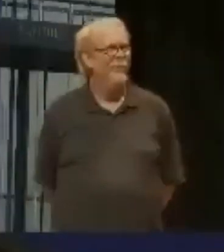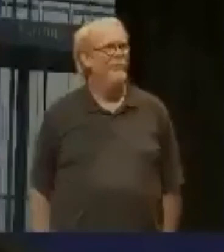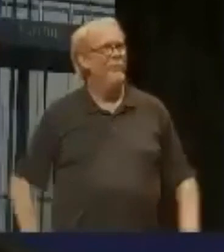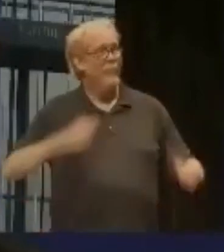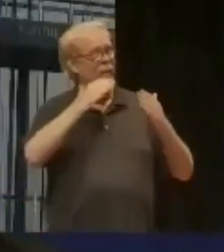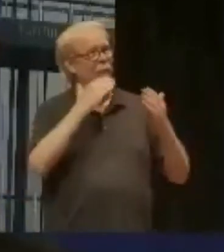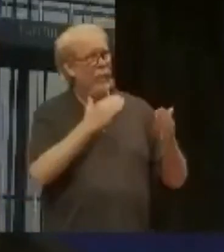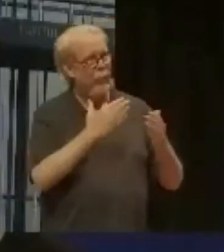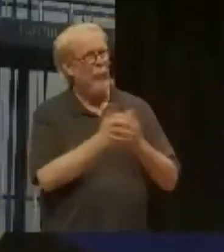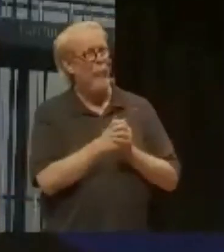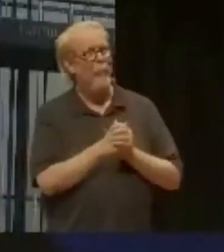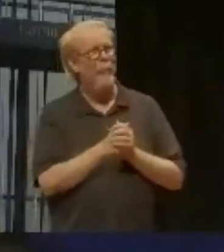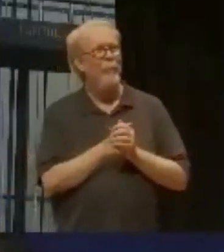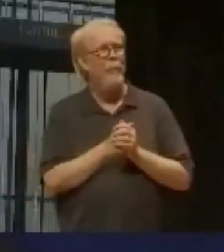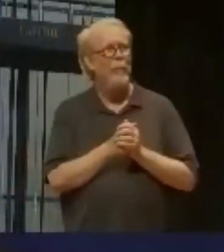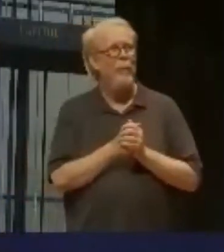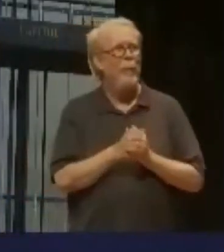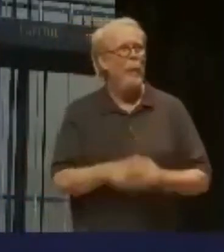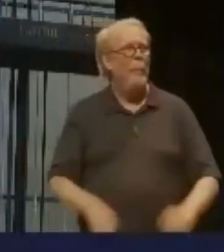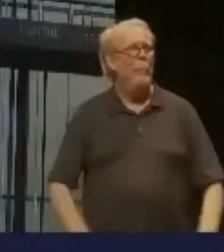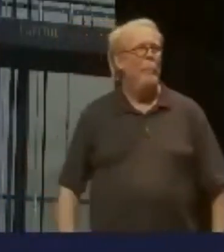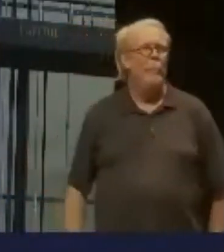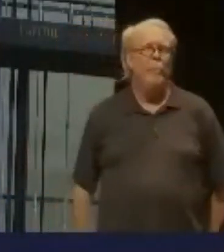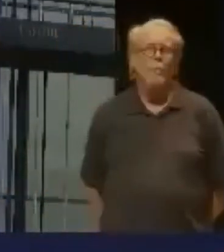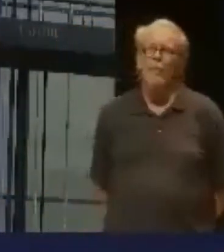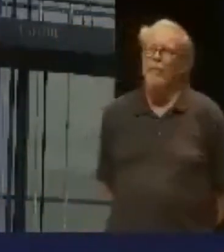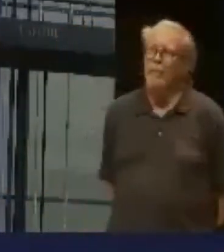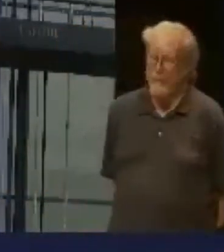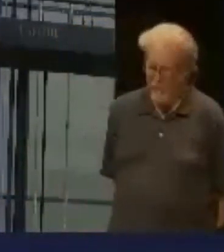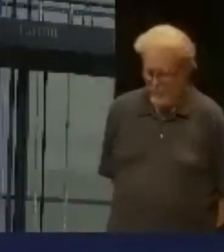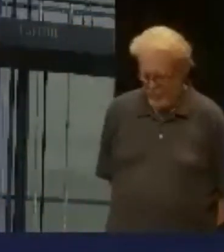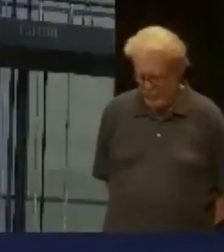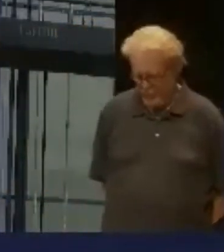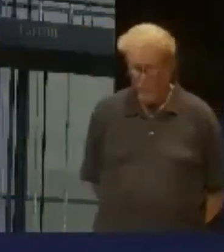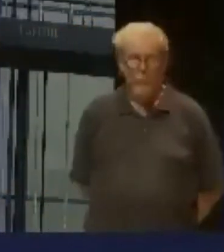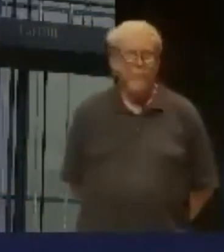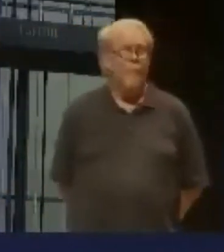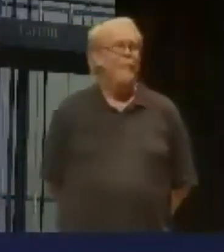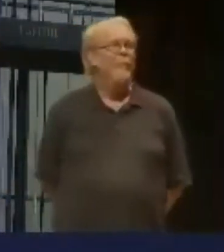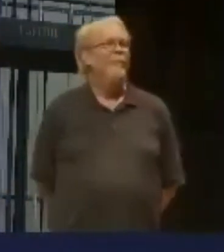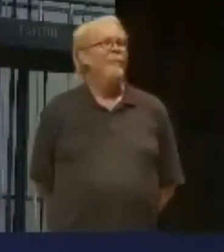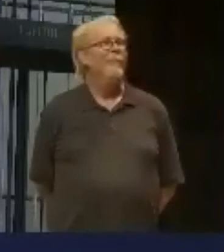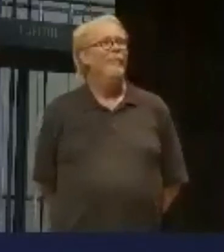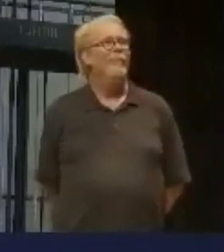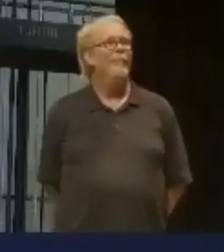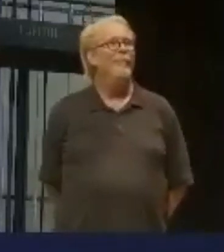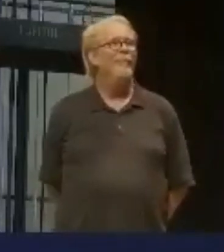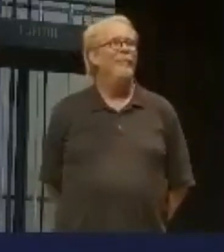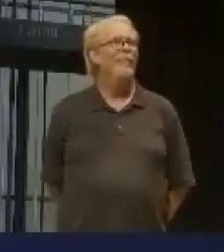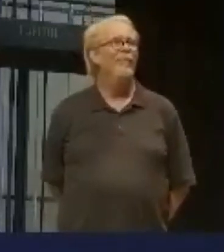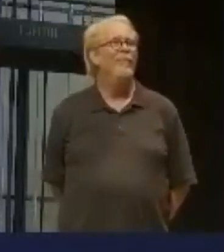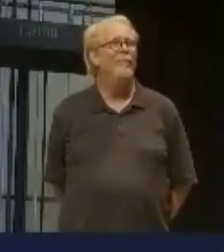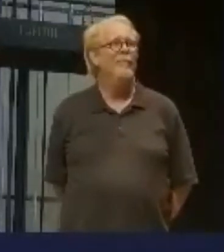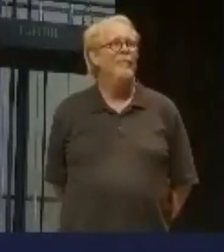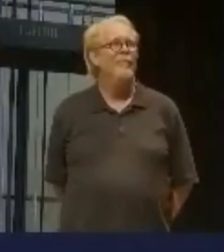Excelente su éxito. Muchísimas gracias. Muchísimo éxito. Que estén bien.